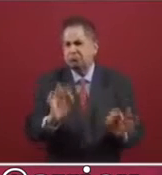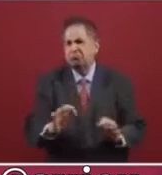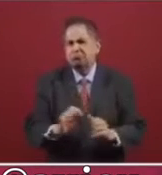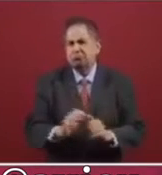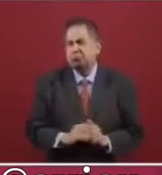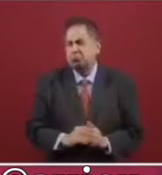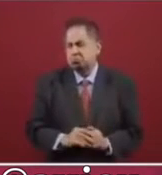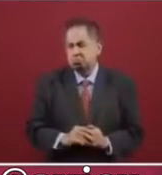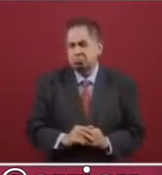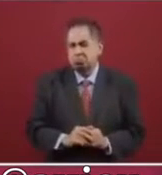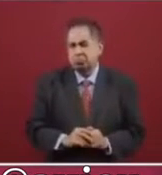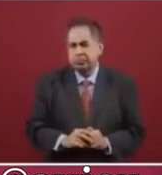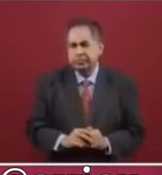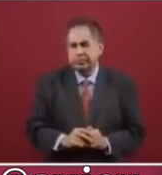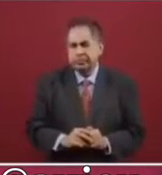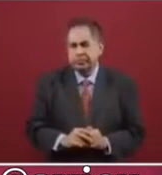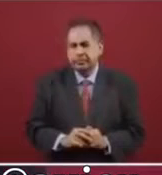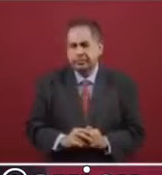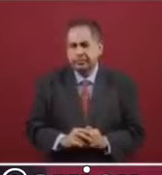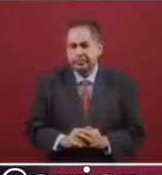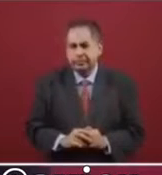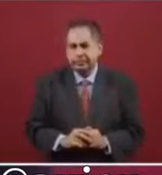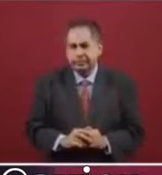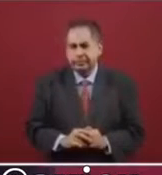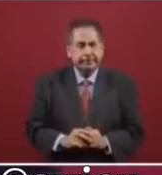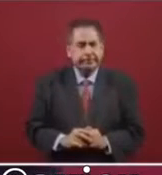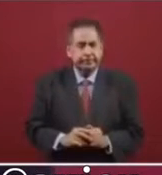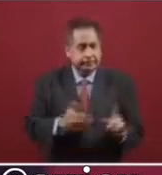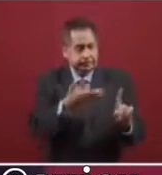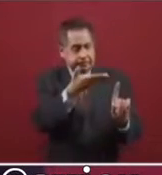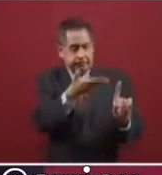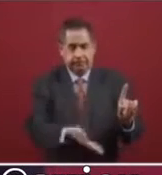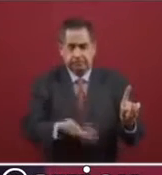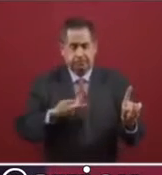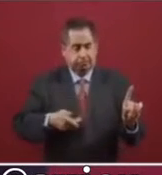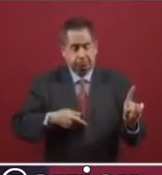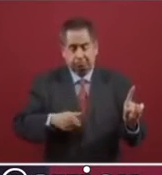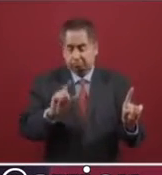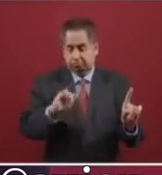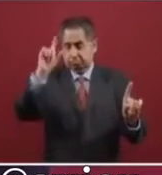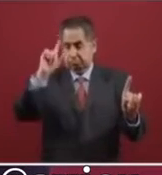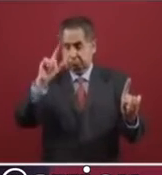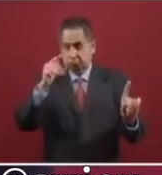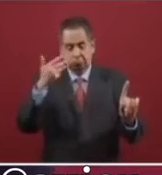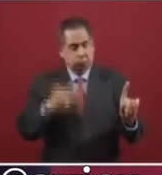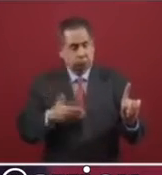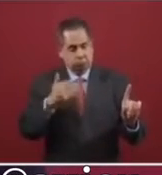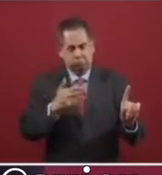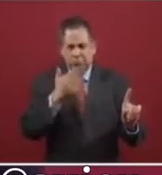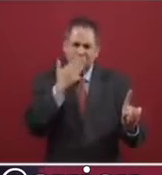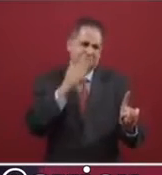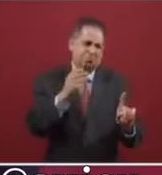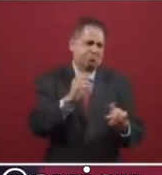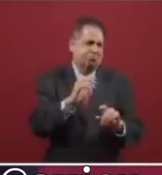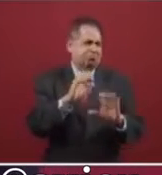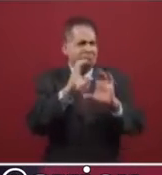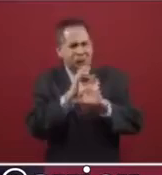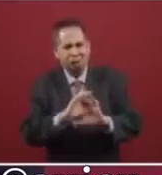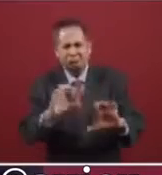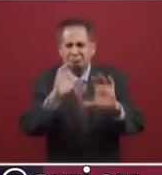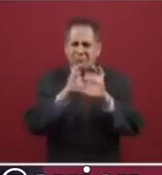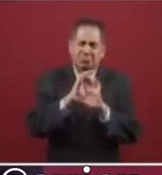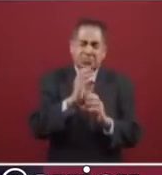Si me buscas es porque te conviene. Personaje, un gran artista